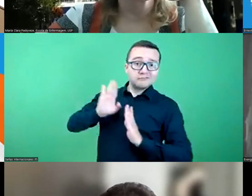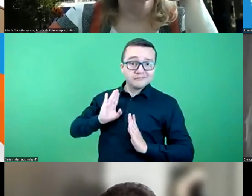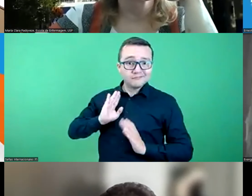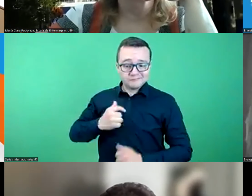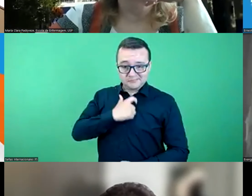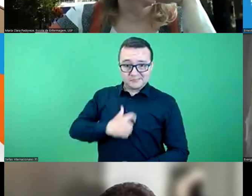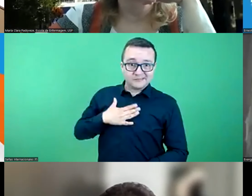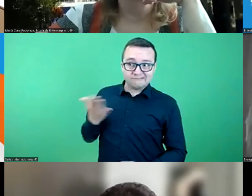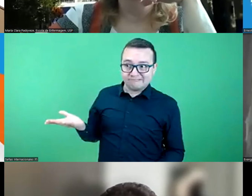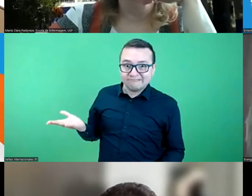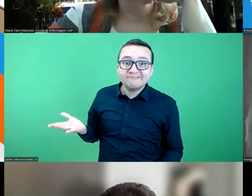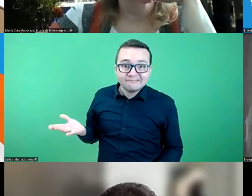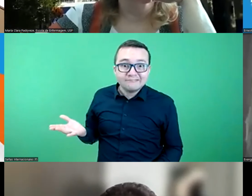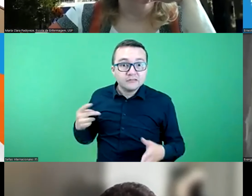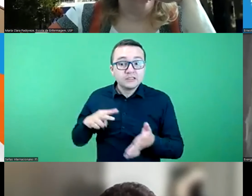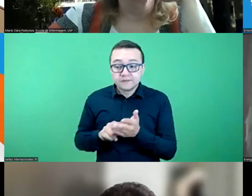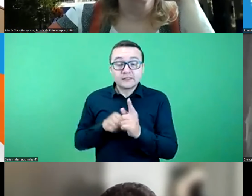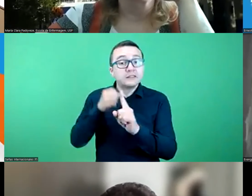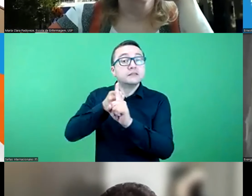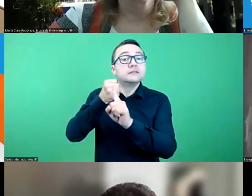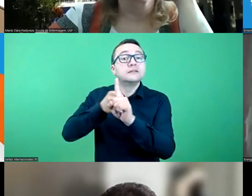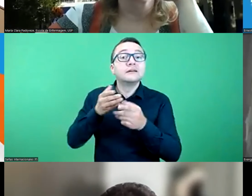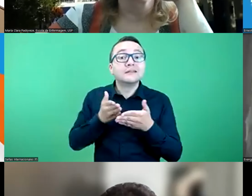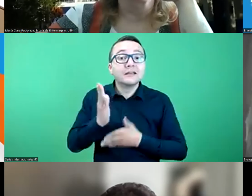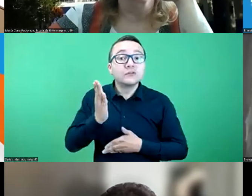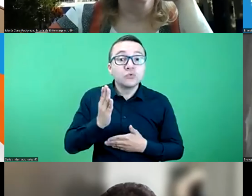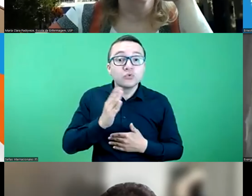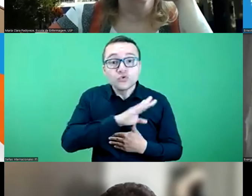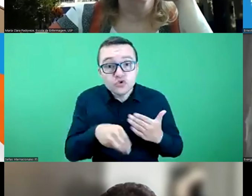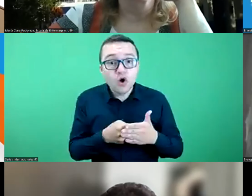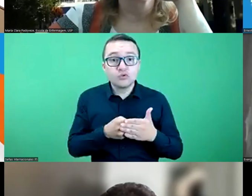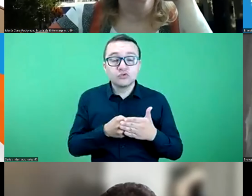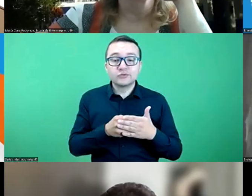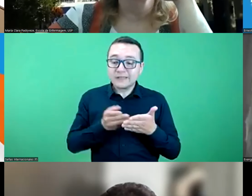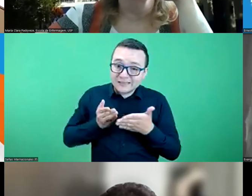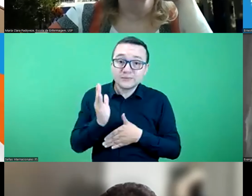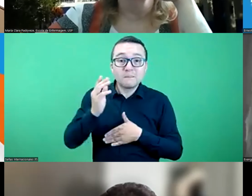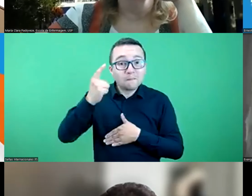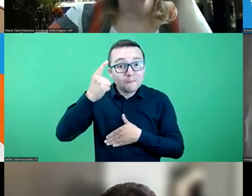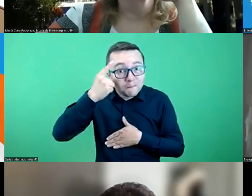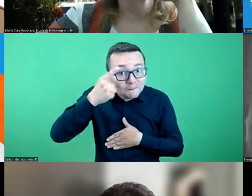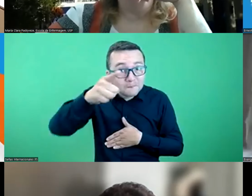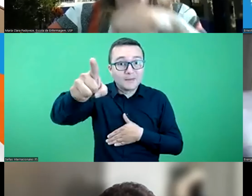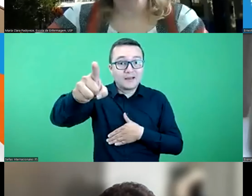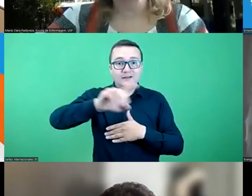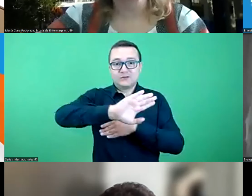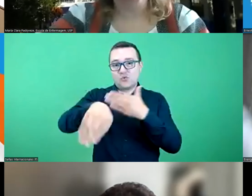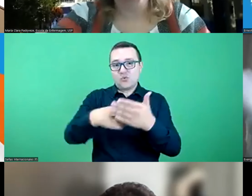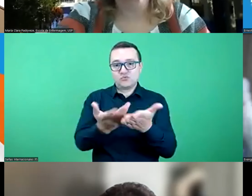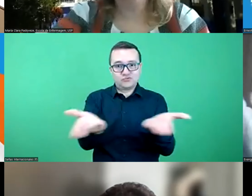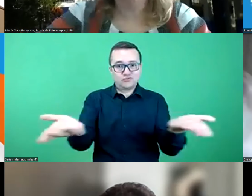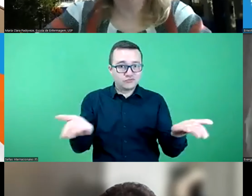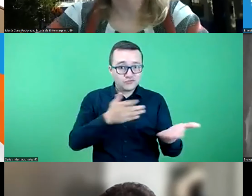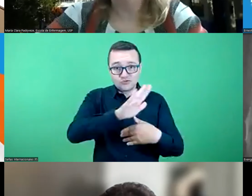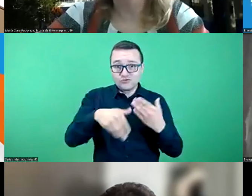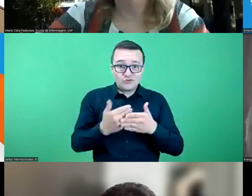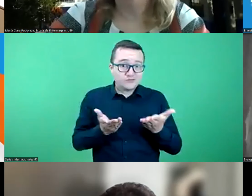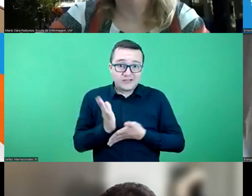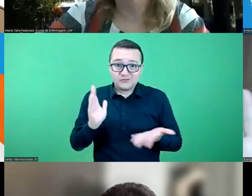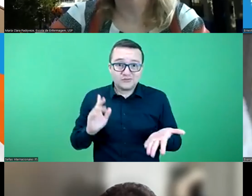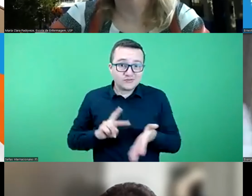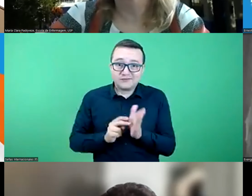derecho de todos, para todos. Así es que, por supuesto, la invitación es para